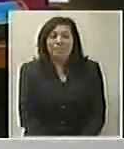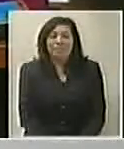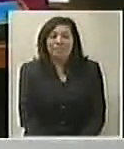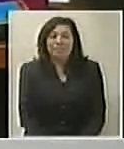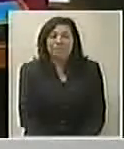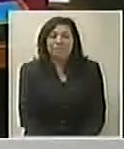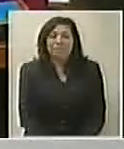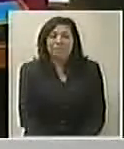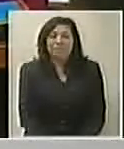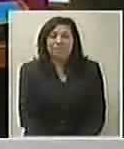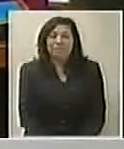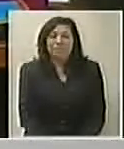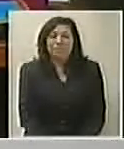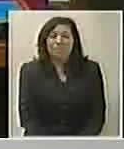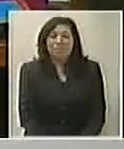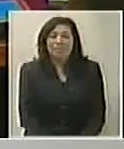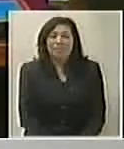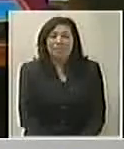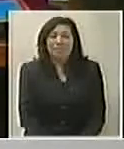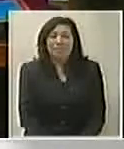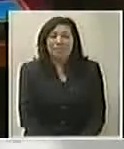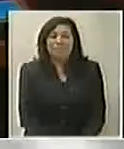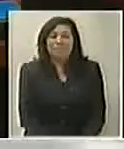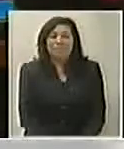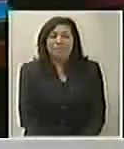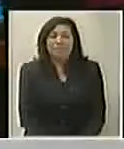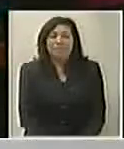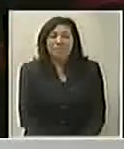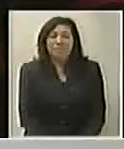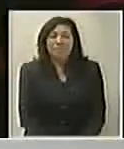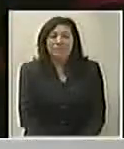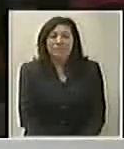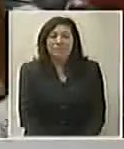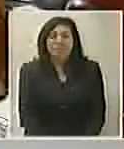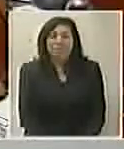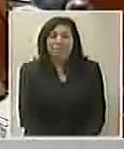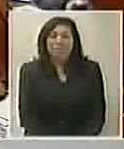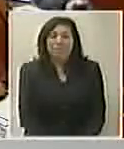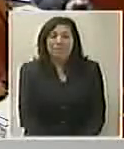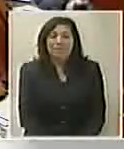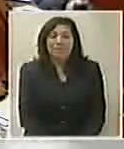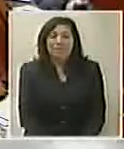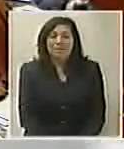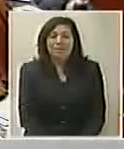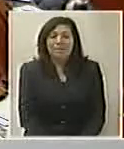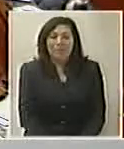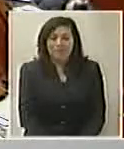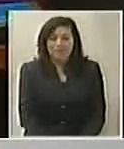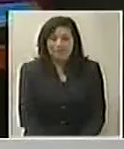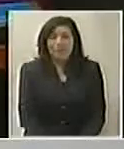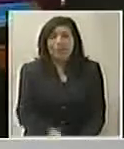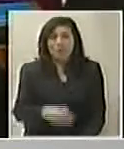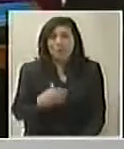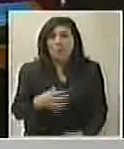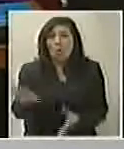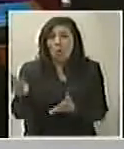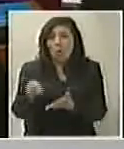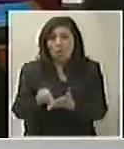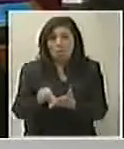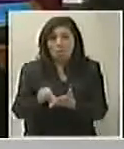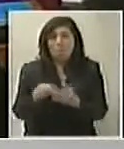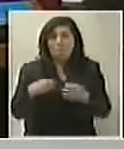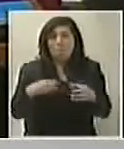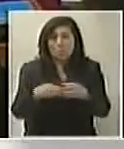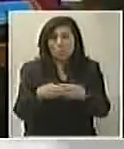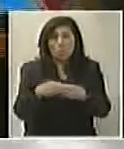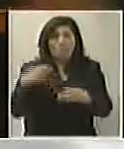Sí, voy a terminar. Disculpe, congresista, lo que pasa es que aquí le habían señalado sí. 4 minutos. Yo voy a tomar el tiempo de la bancada, por eso, presidente, le pediría que un